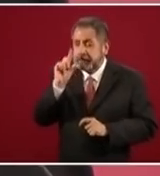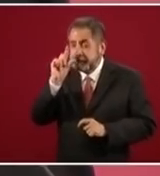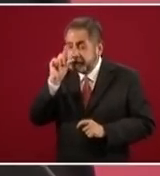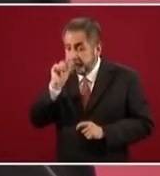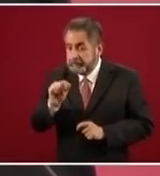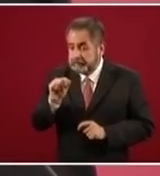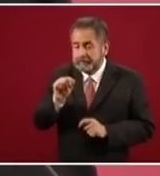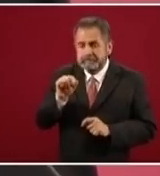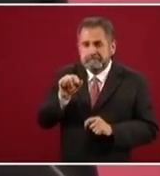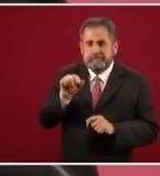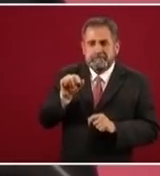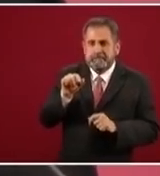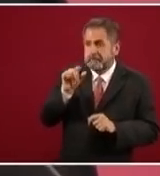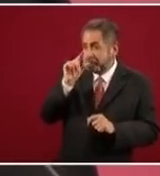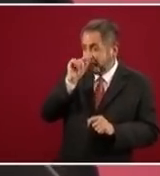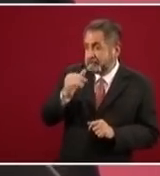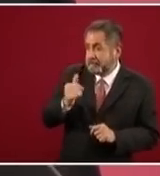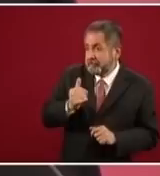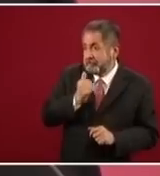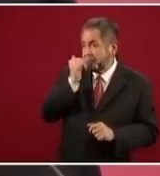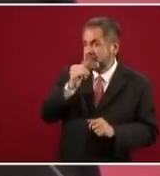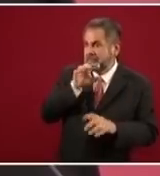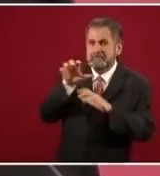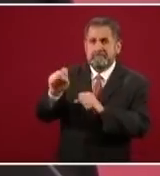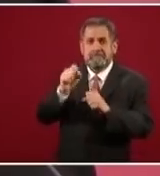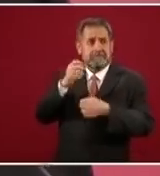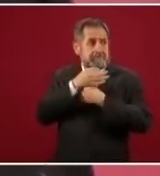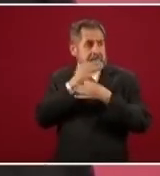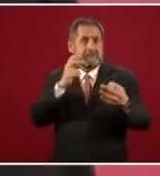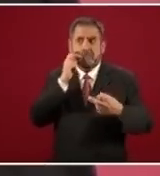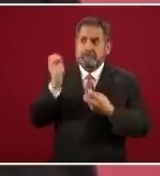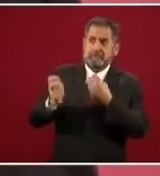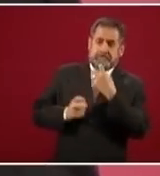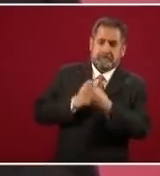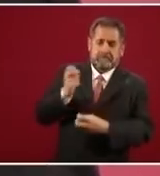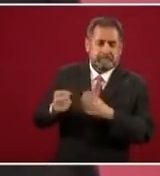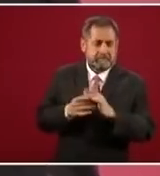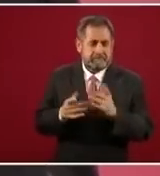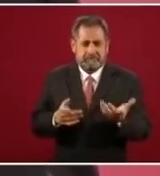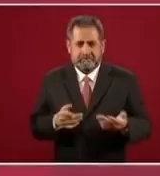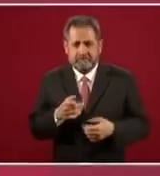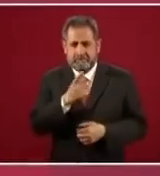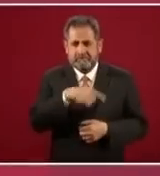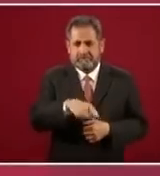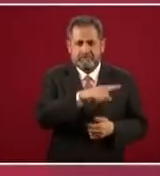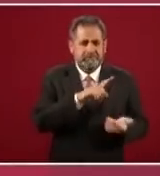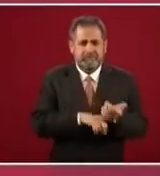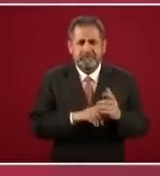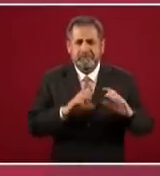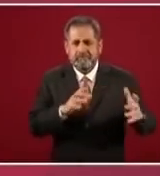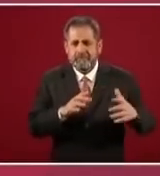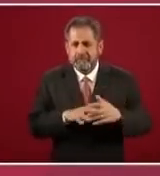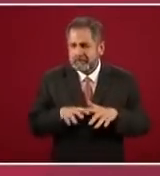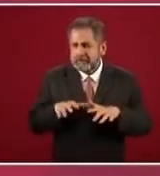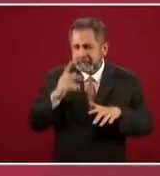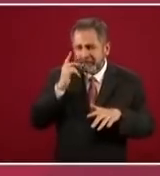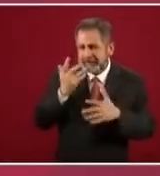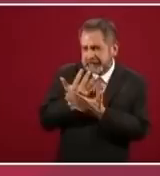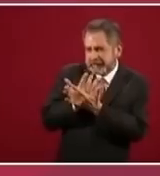de errores. Se dice coloquialmente a la caza de